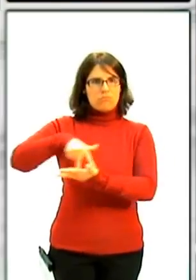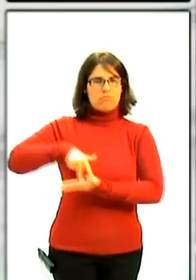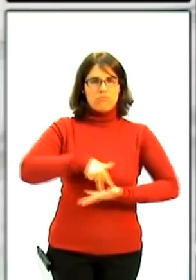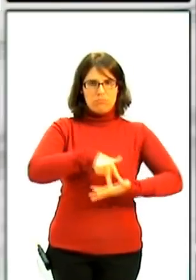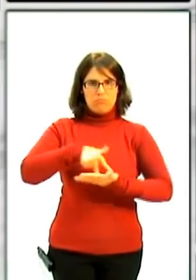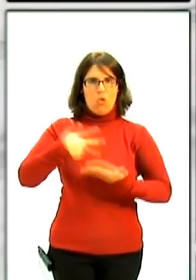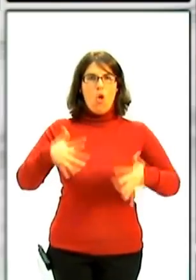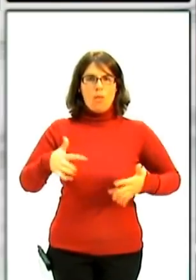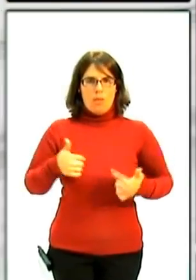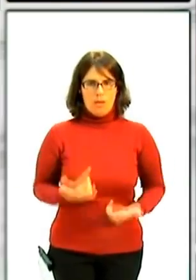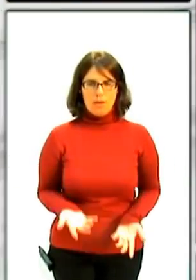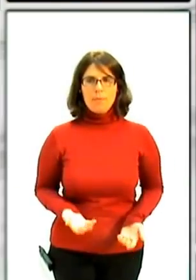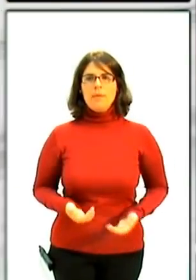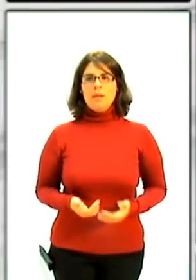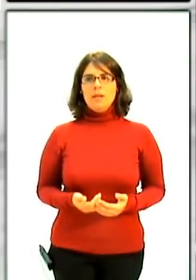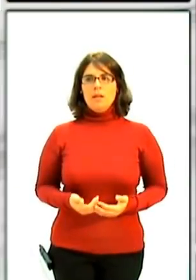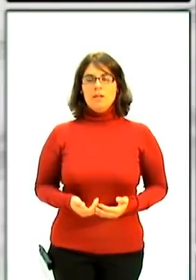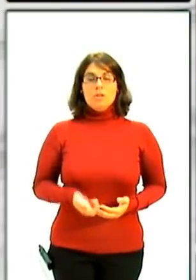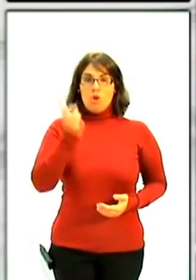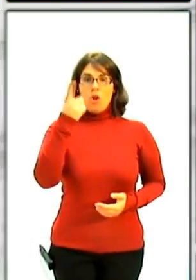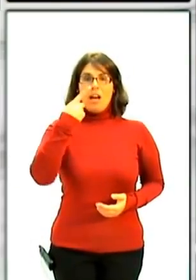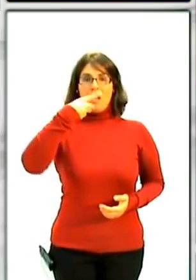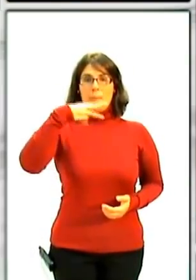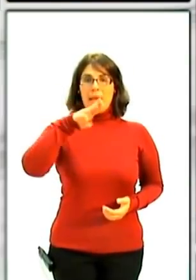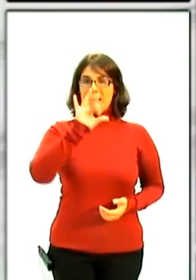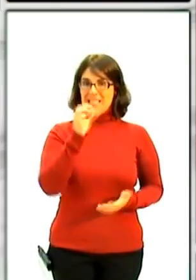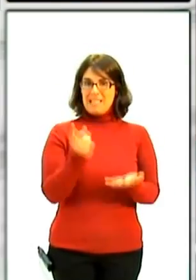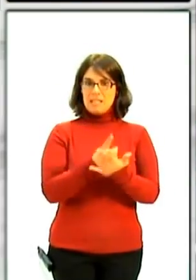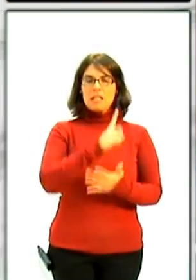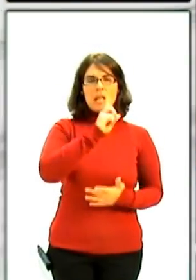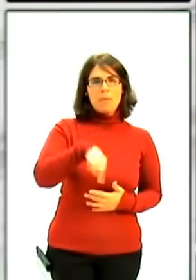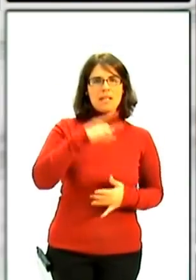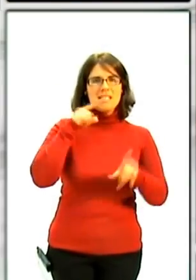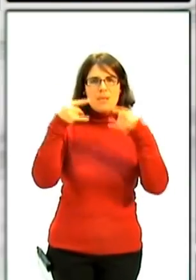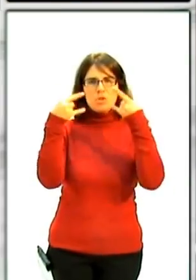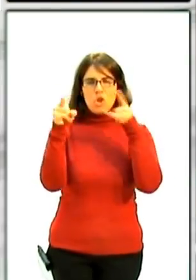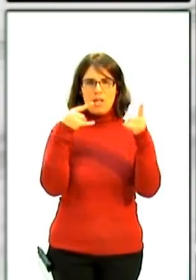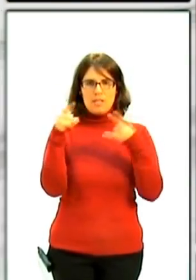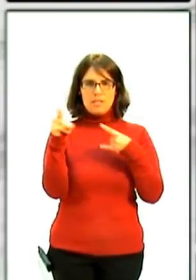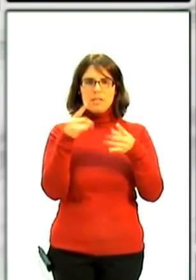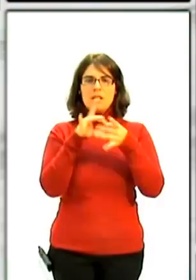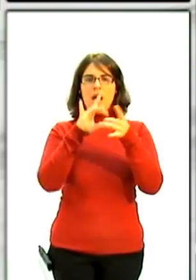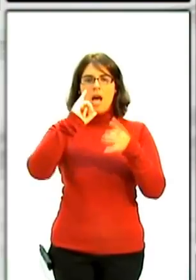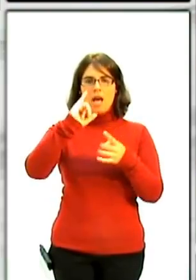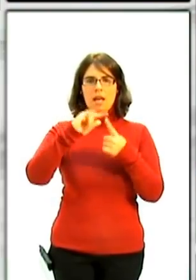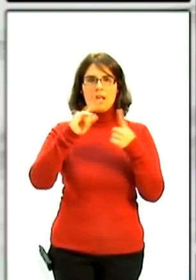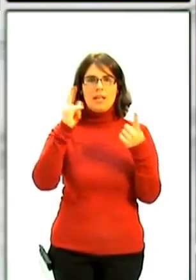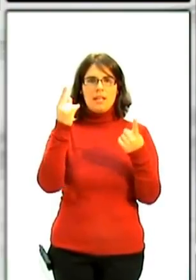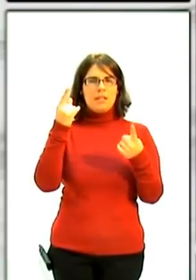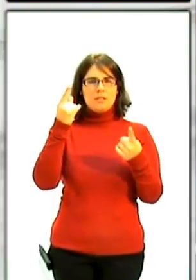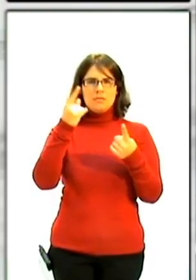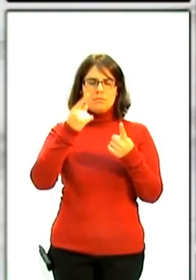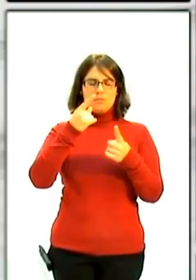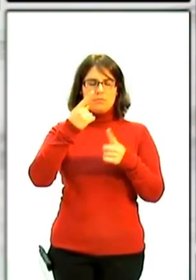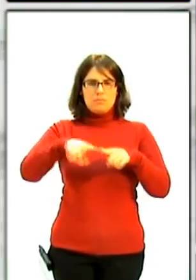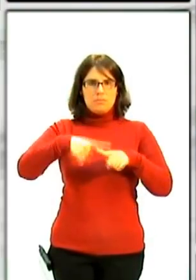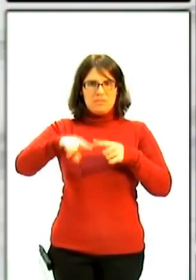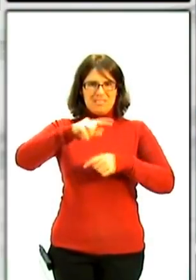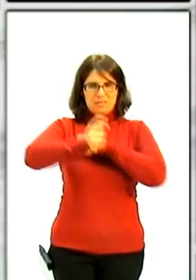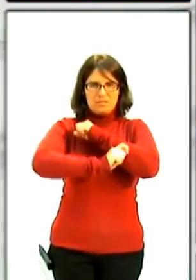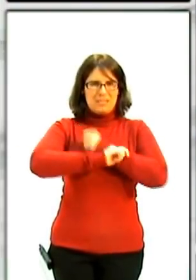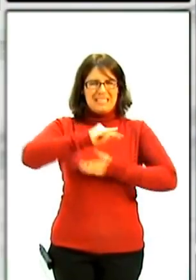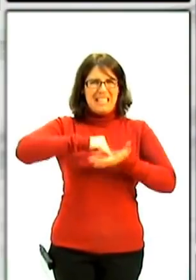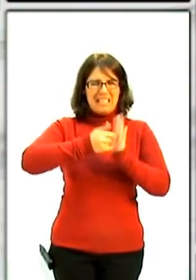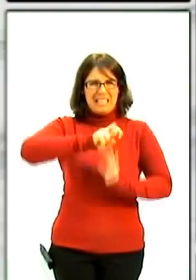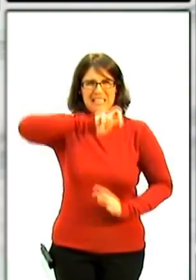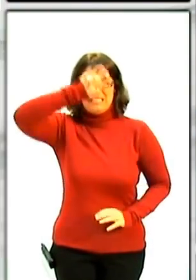esa cartografía. No solo están los GPS, sino que también están los sensores ópticos, hay acelerómetros, hay giróscopos, brújulas de estado sólido. Últimamente hay